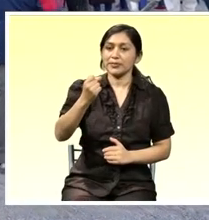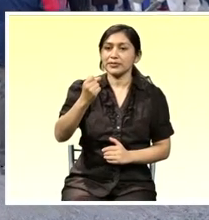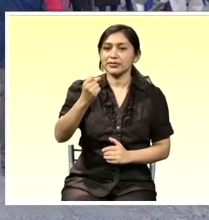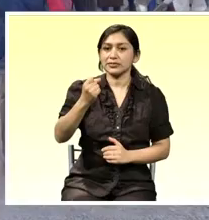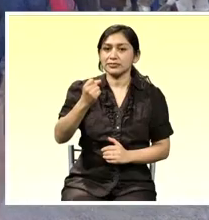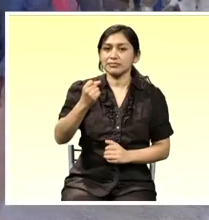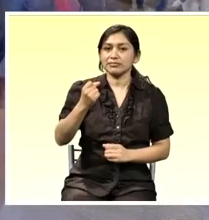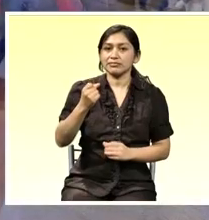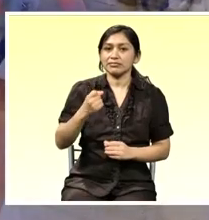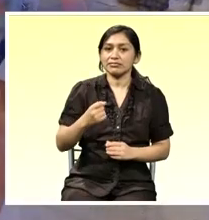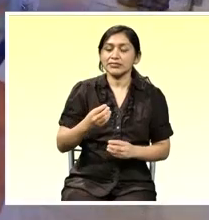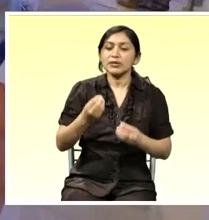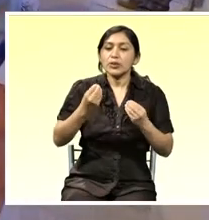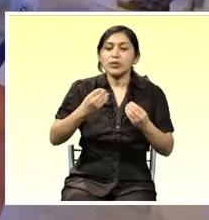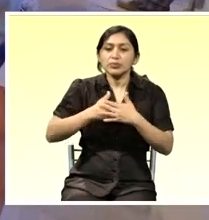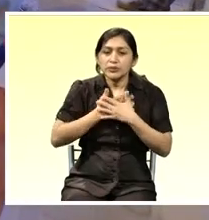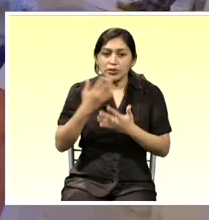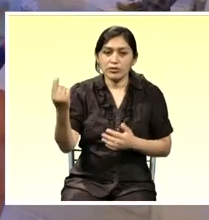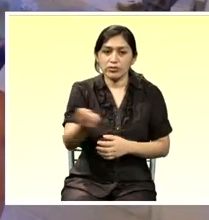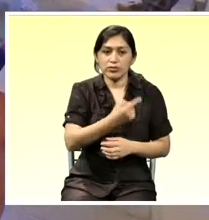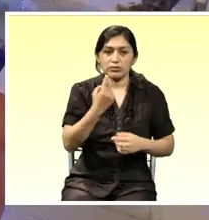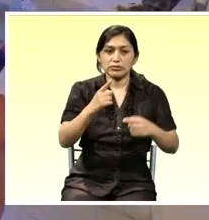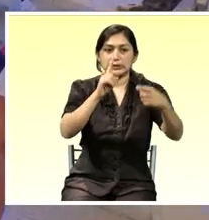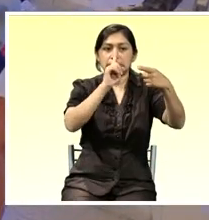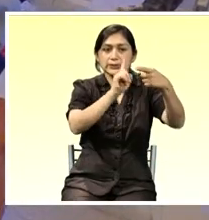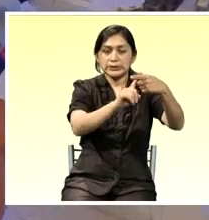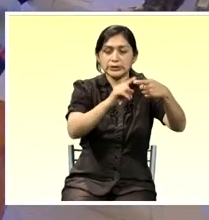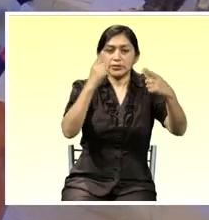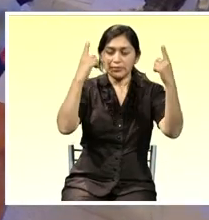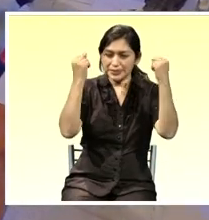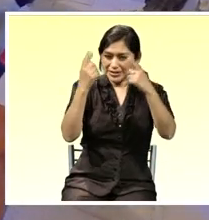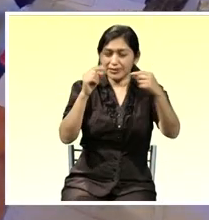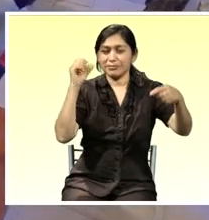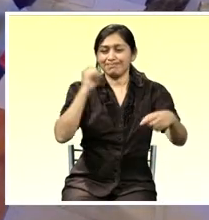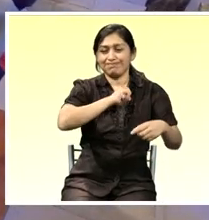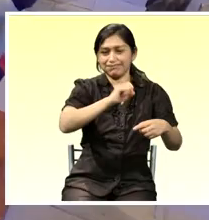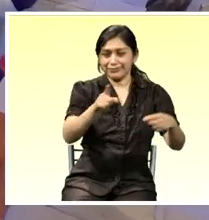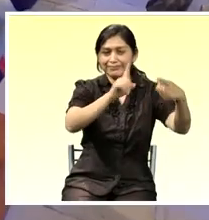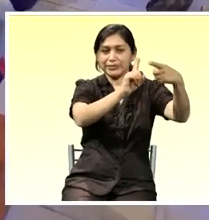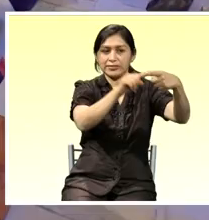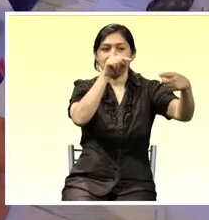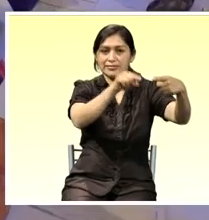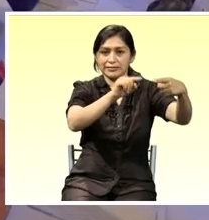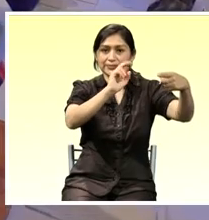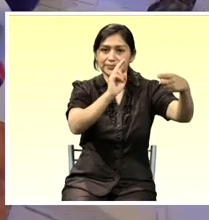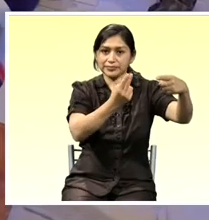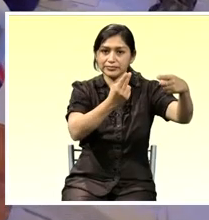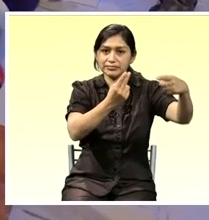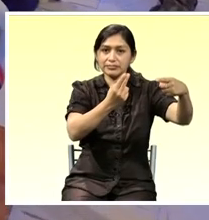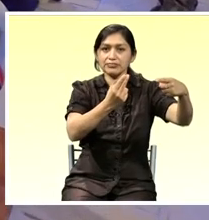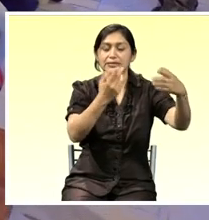nuestra causa fue crucificado en tiempos de Poncio Pilato. Padeció y fue